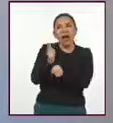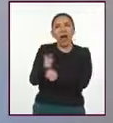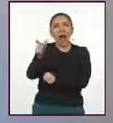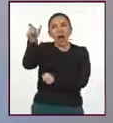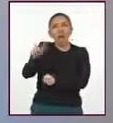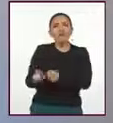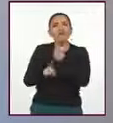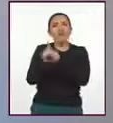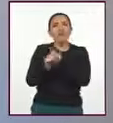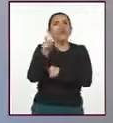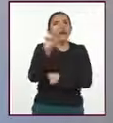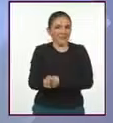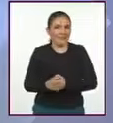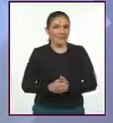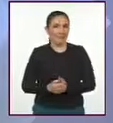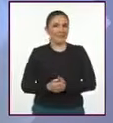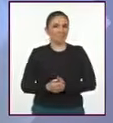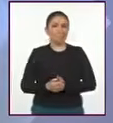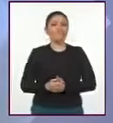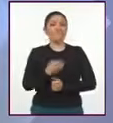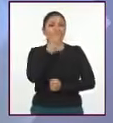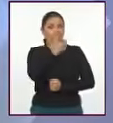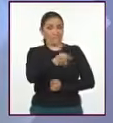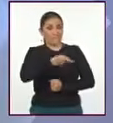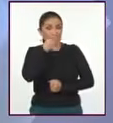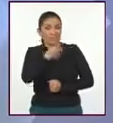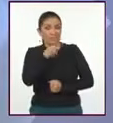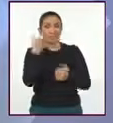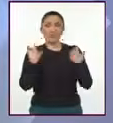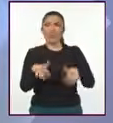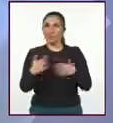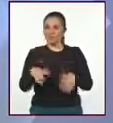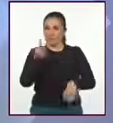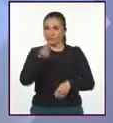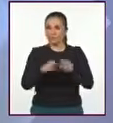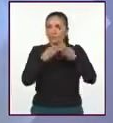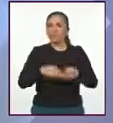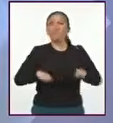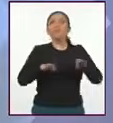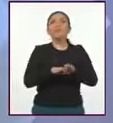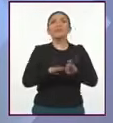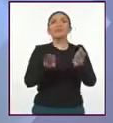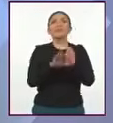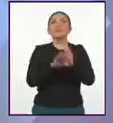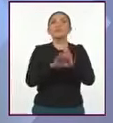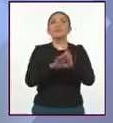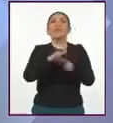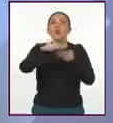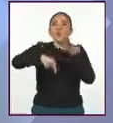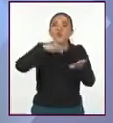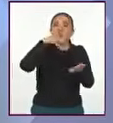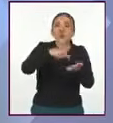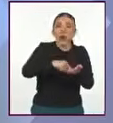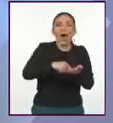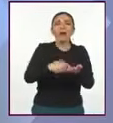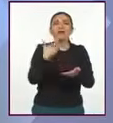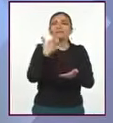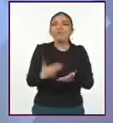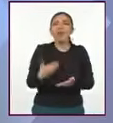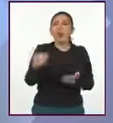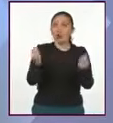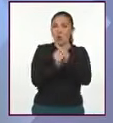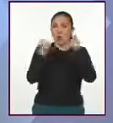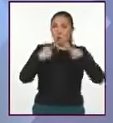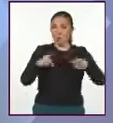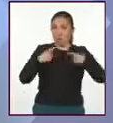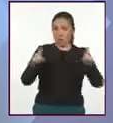ocurre. Esto que menciona me parece vital, el crear lugares y momentos donde la persona, porque no